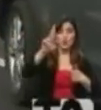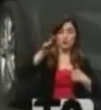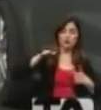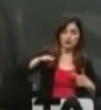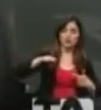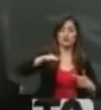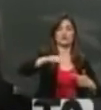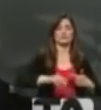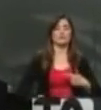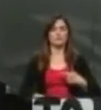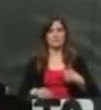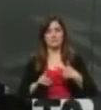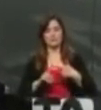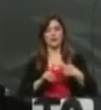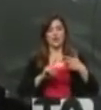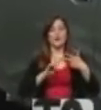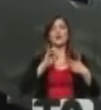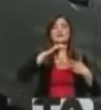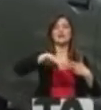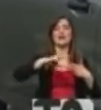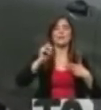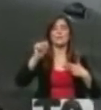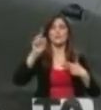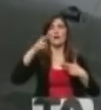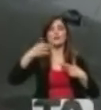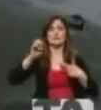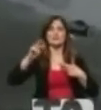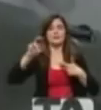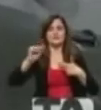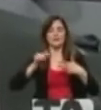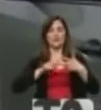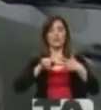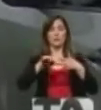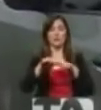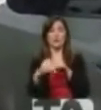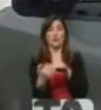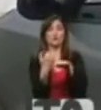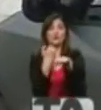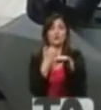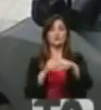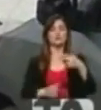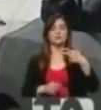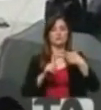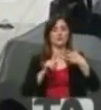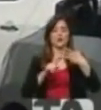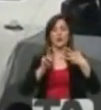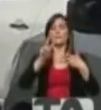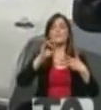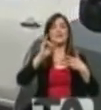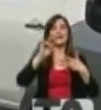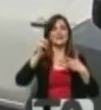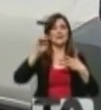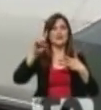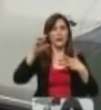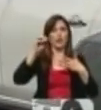de sentido la Isla Marchena, que vuelve a ser bidireccional, y además la calle de Los Viñedos. De igual